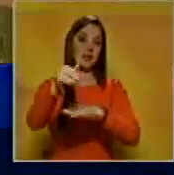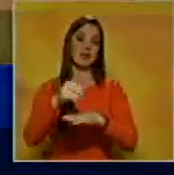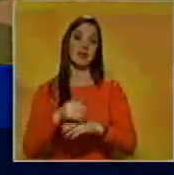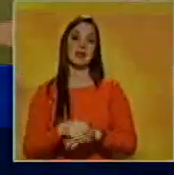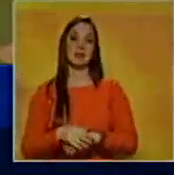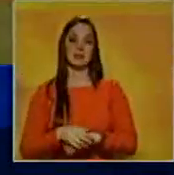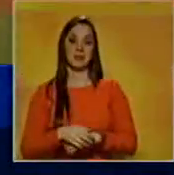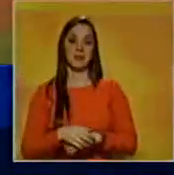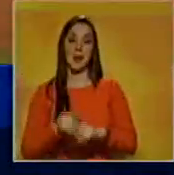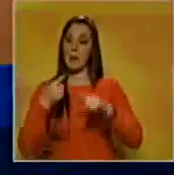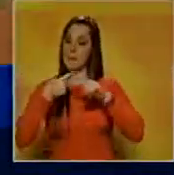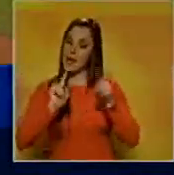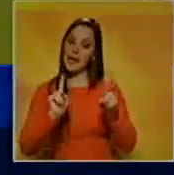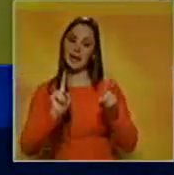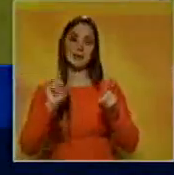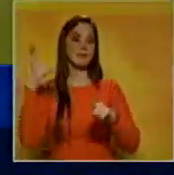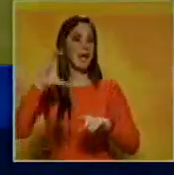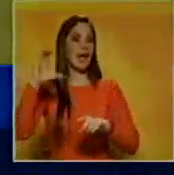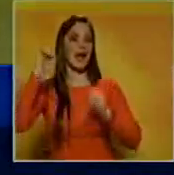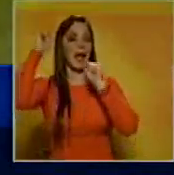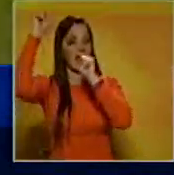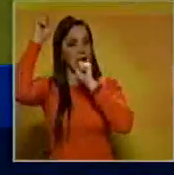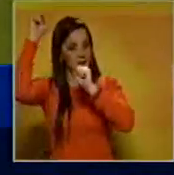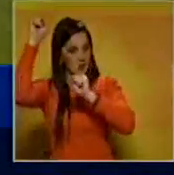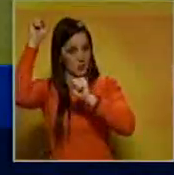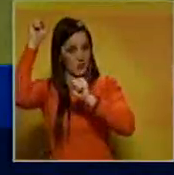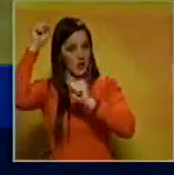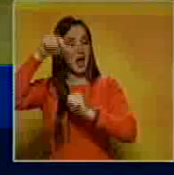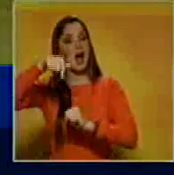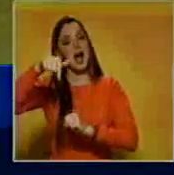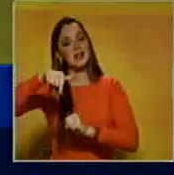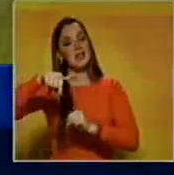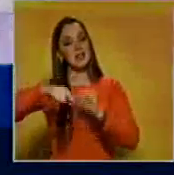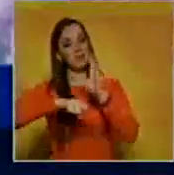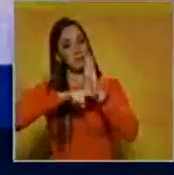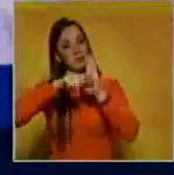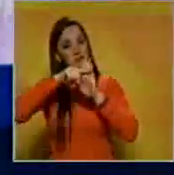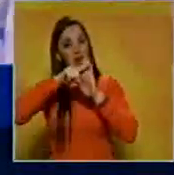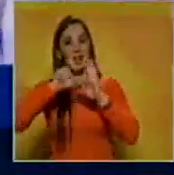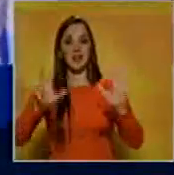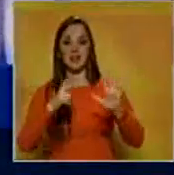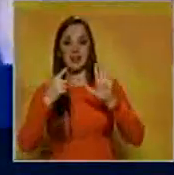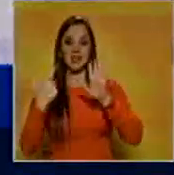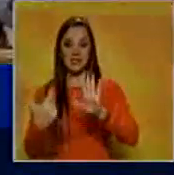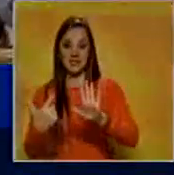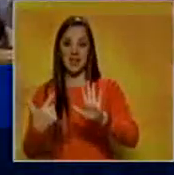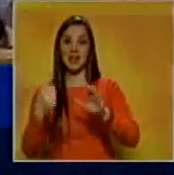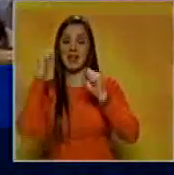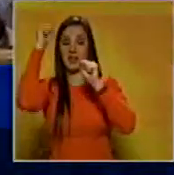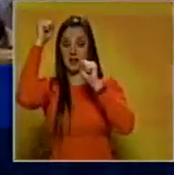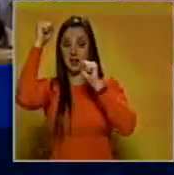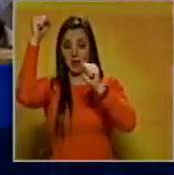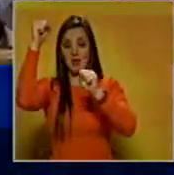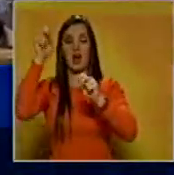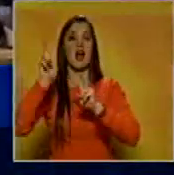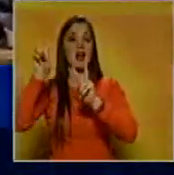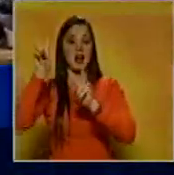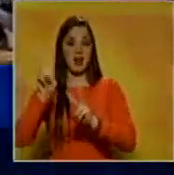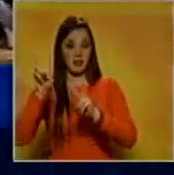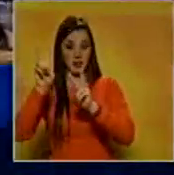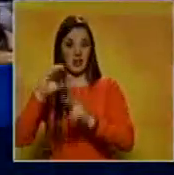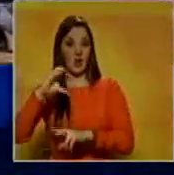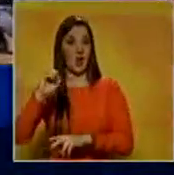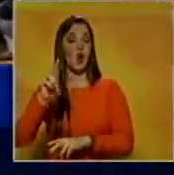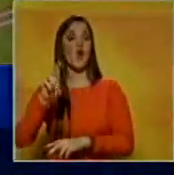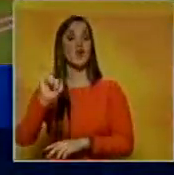no pudo evitar que Caracas dividiera la serie de fin de semana en el Universitario y llegara a 17 triunfos en la temporada. La victoria fue para Corey